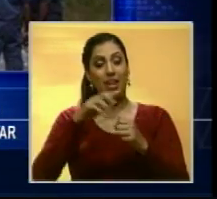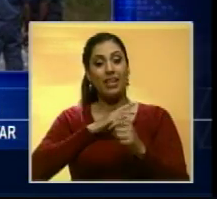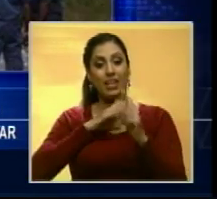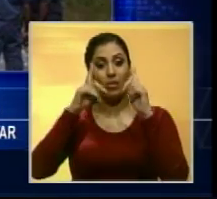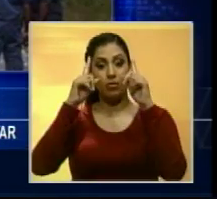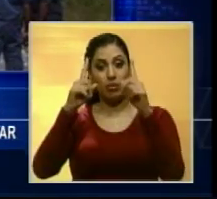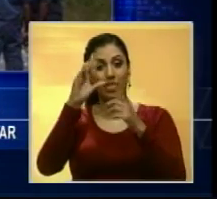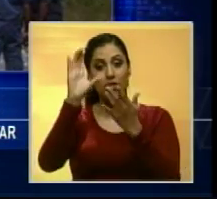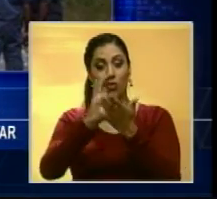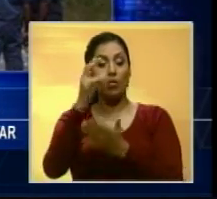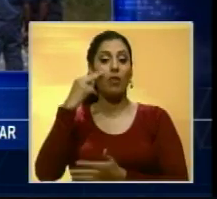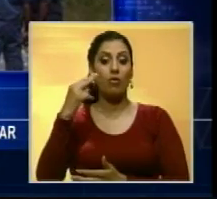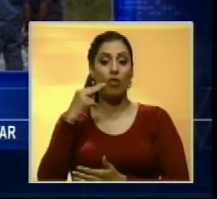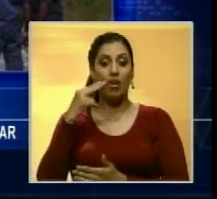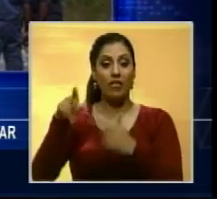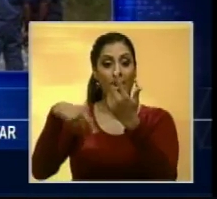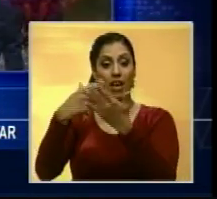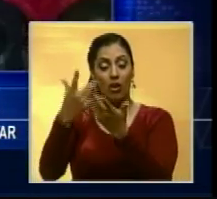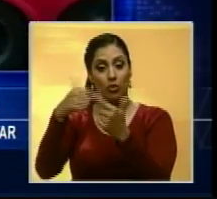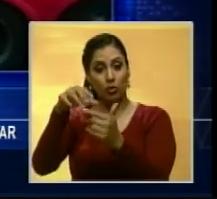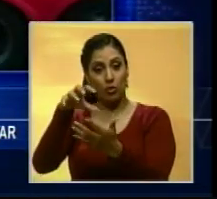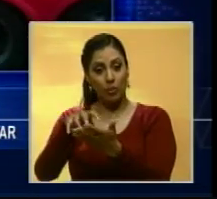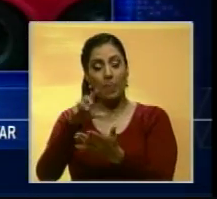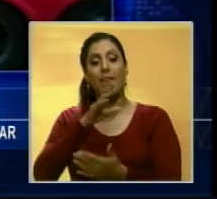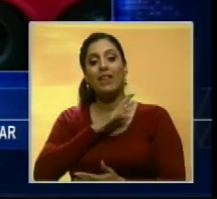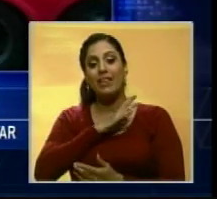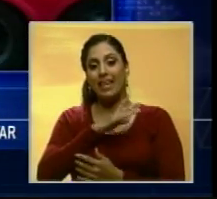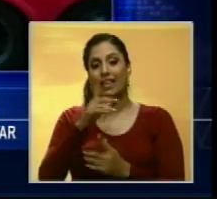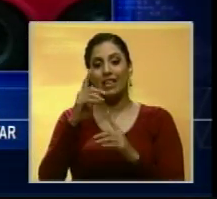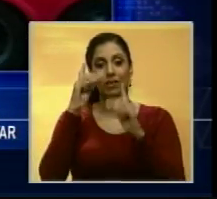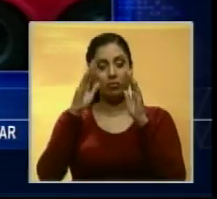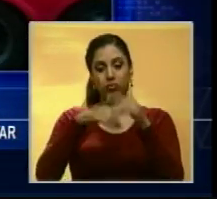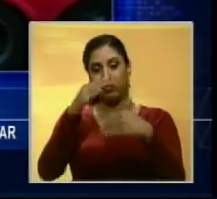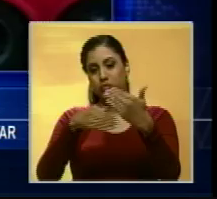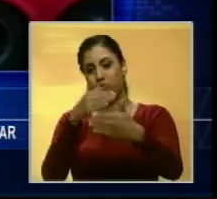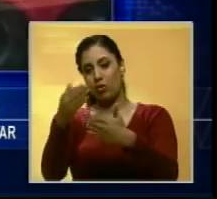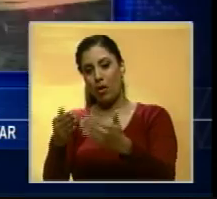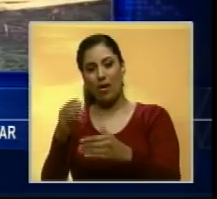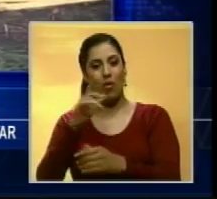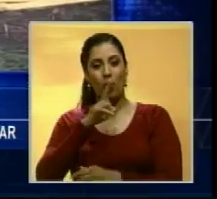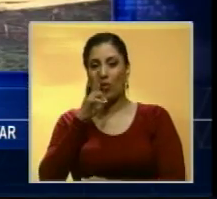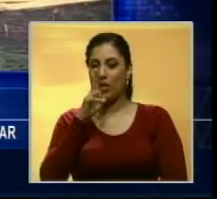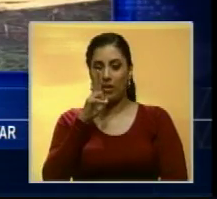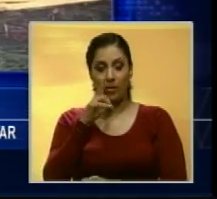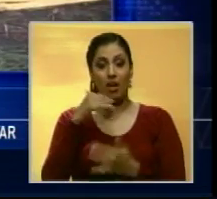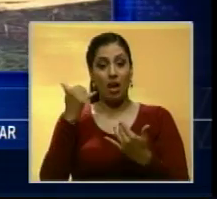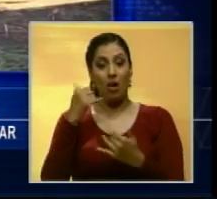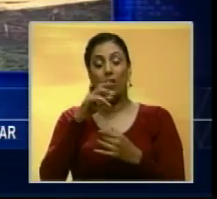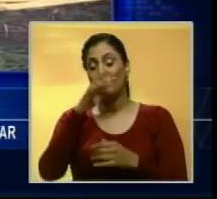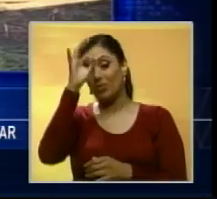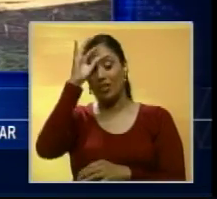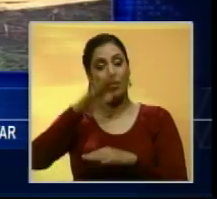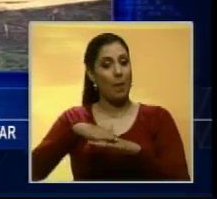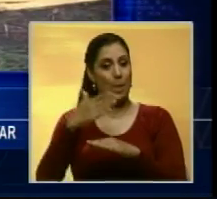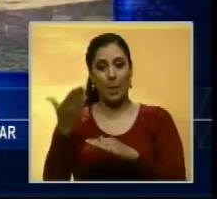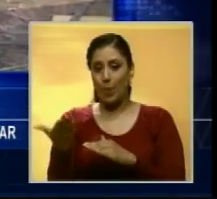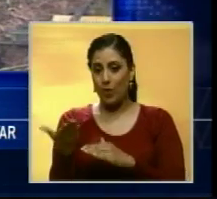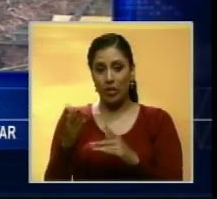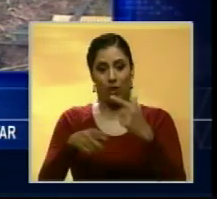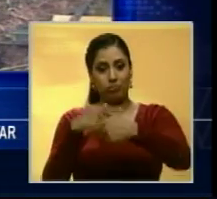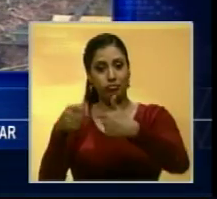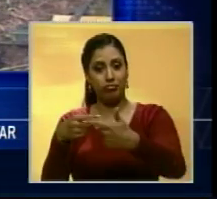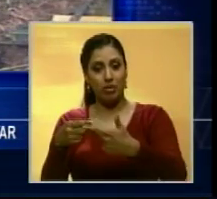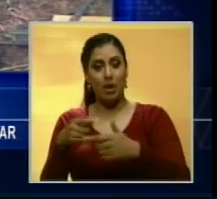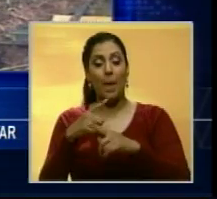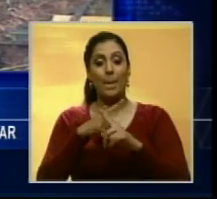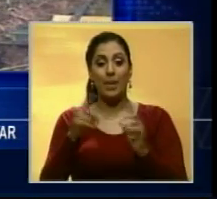la ruta Ciudad Bolívar-Santa Elena de Guairén se salió de la carretera volcándose aparatosamente. Aún se desconocen las causas del